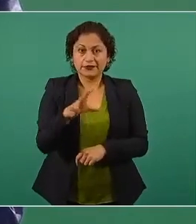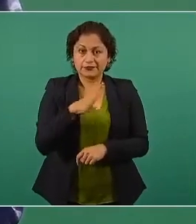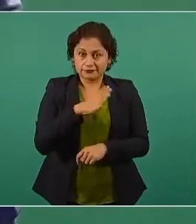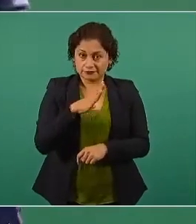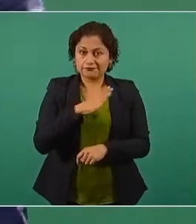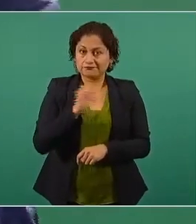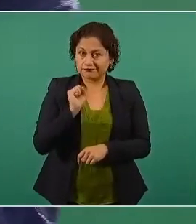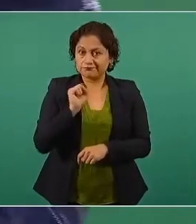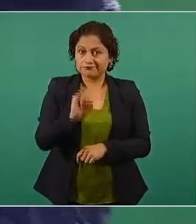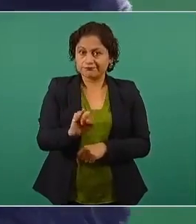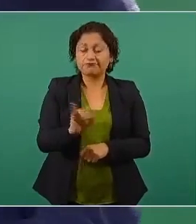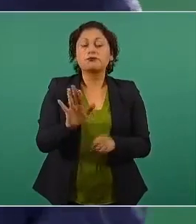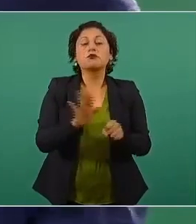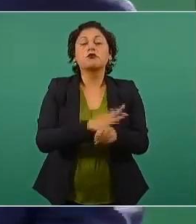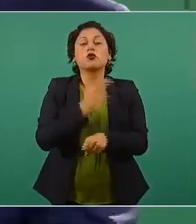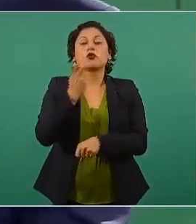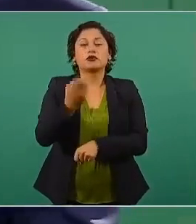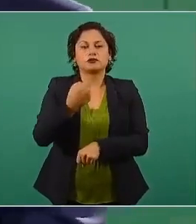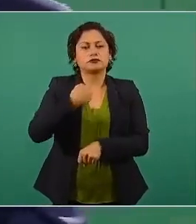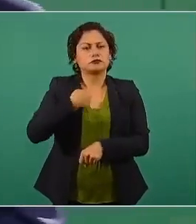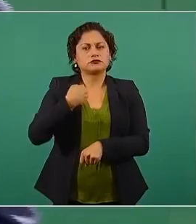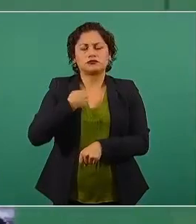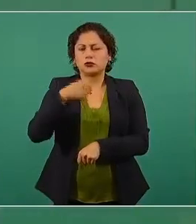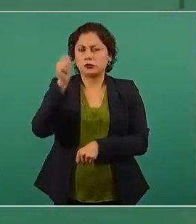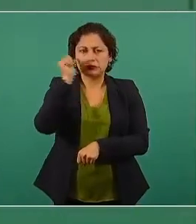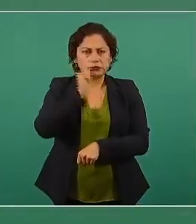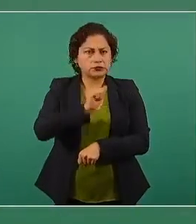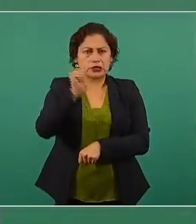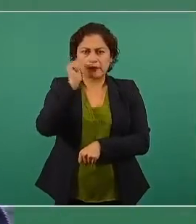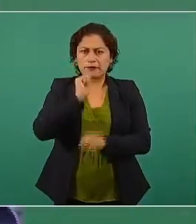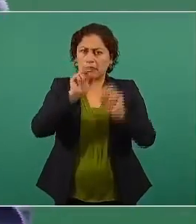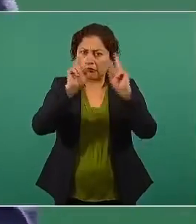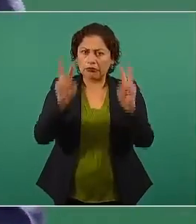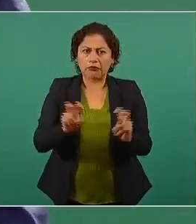Entonces, yo siempre voy a estar tratando el tema.